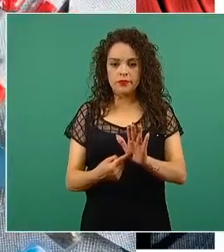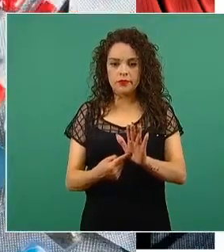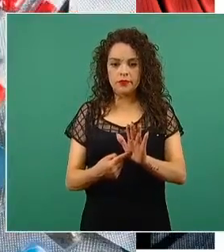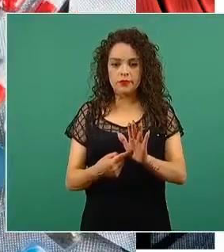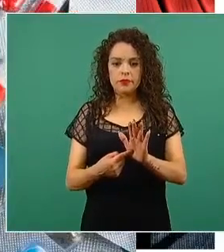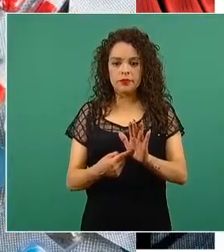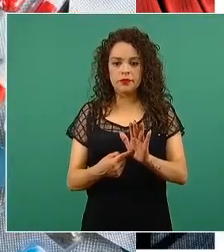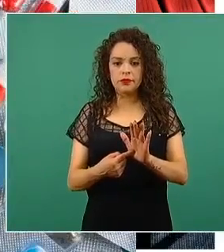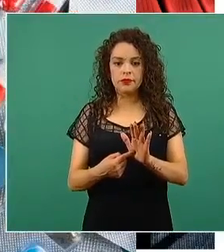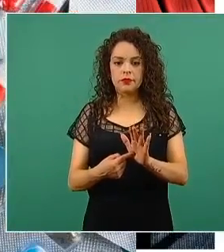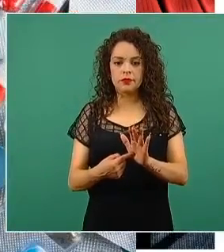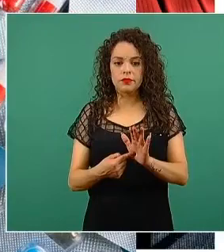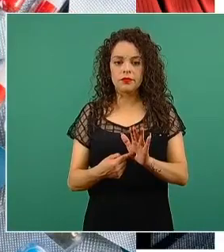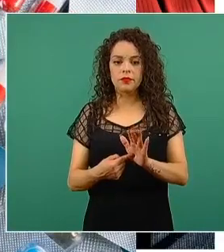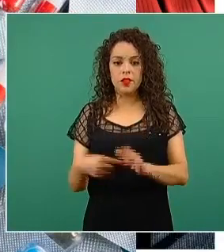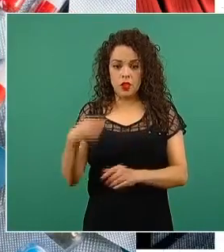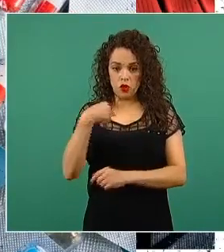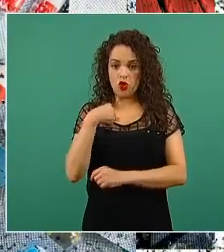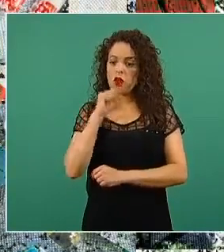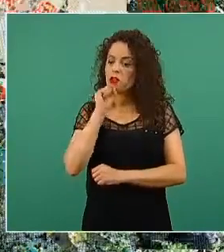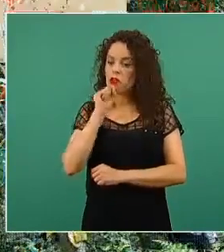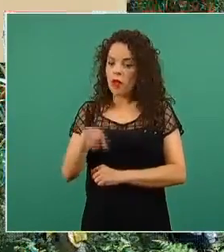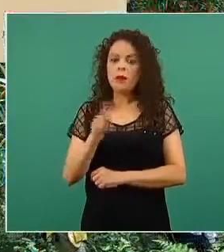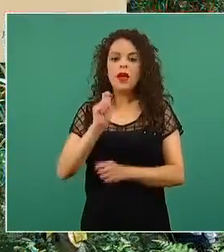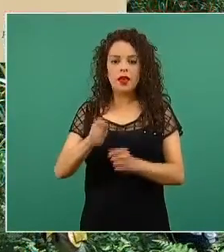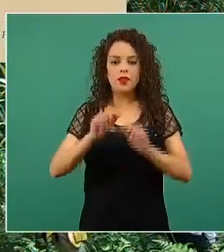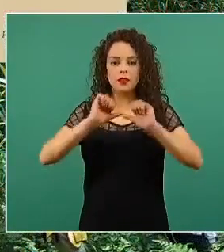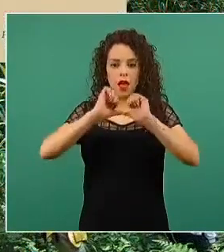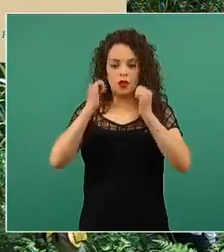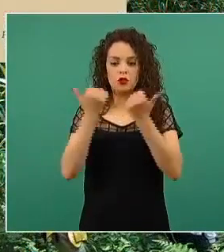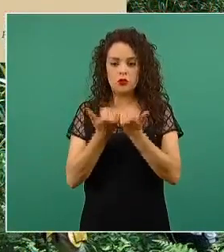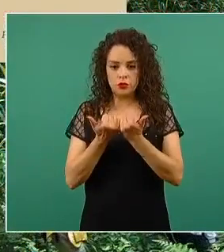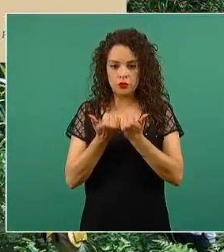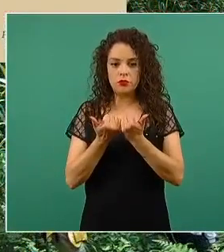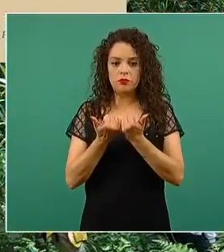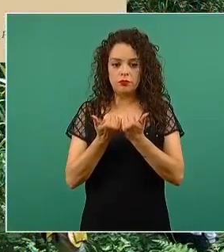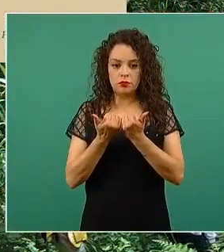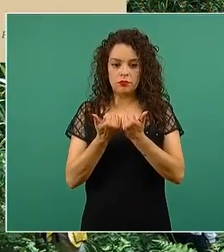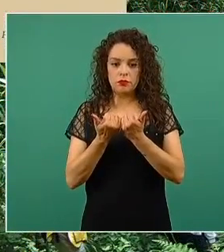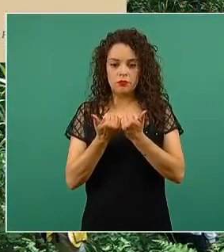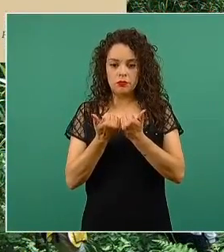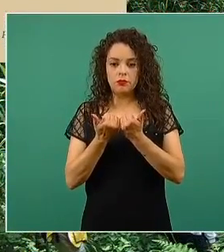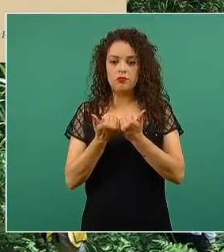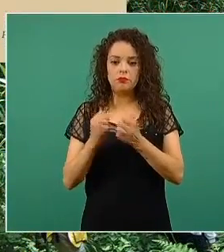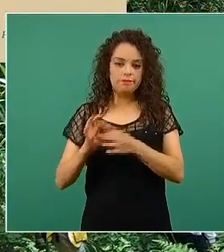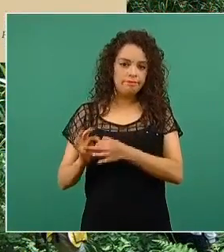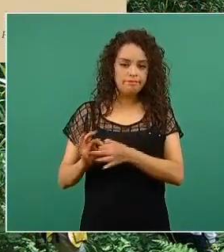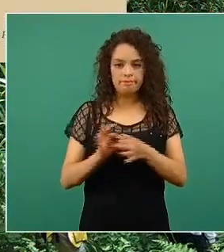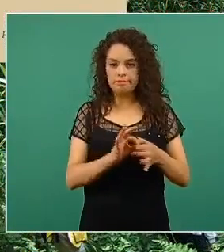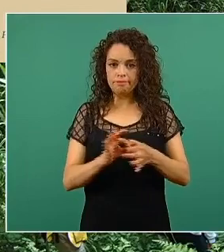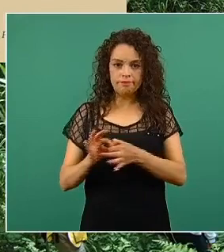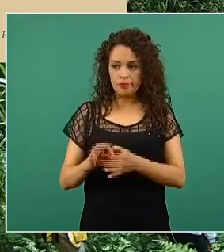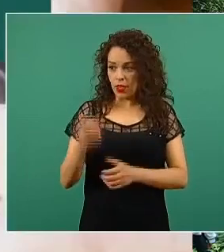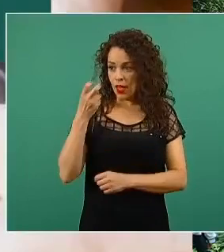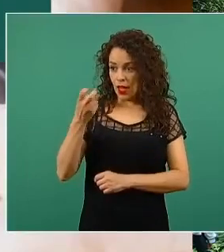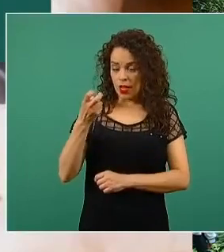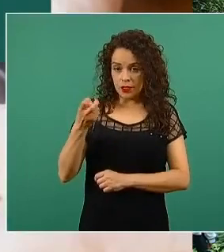Yo También, una asociación civil, de la mano de la sociedad civil organizada, estuvimos generando